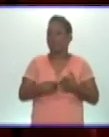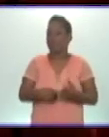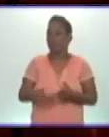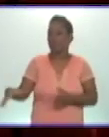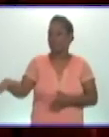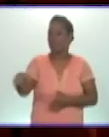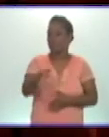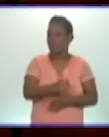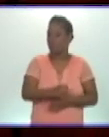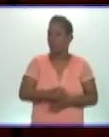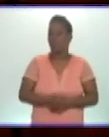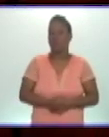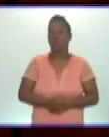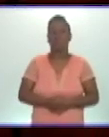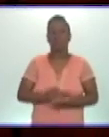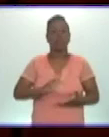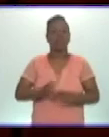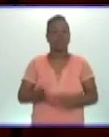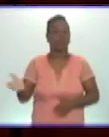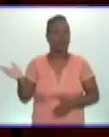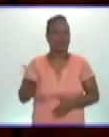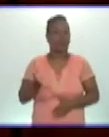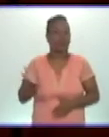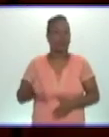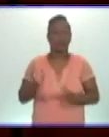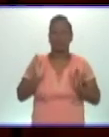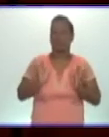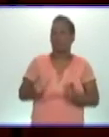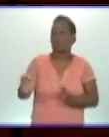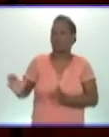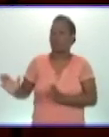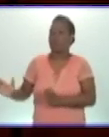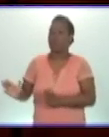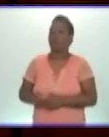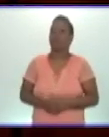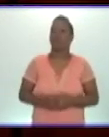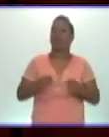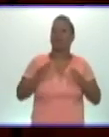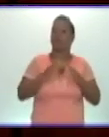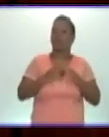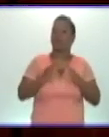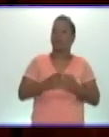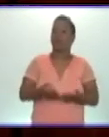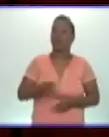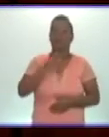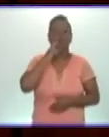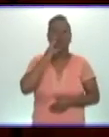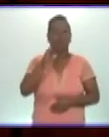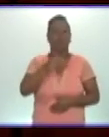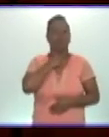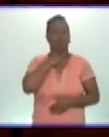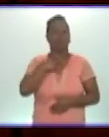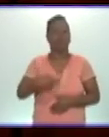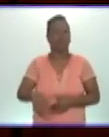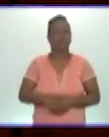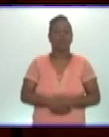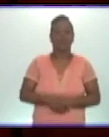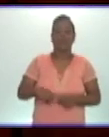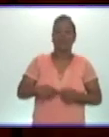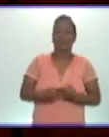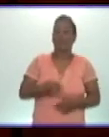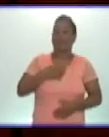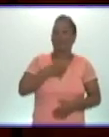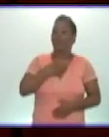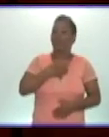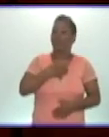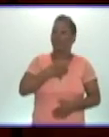todos de manera rápida y organizada en casa resolvamos los ejercicios, pero tengamos